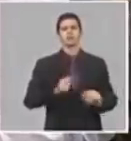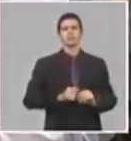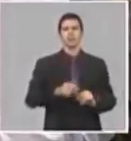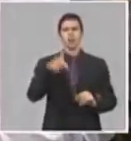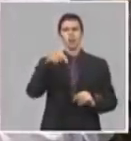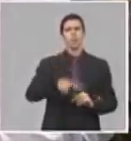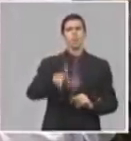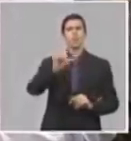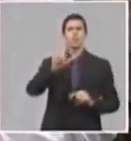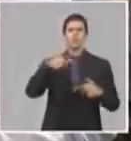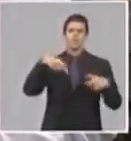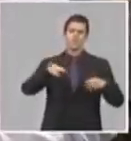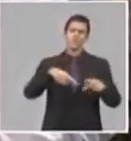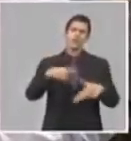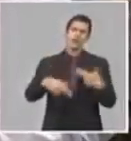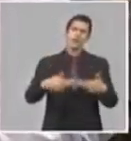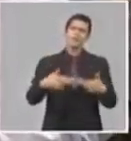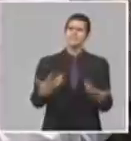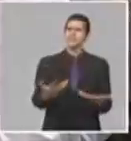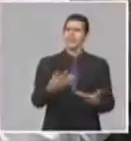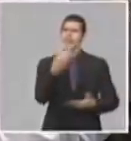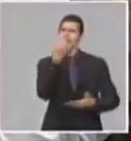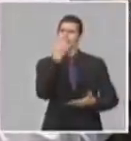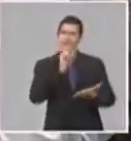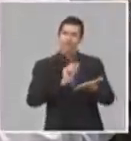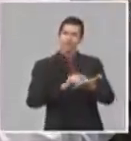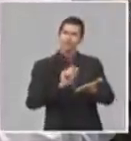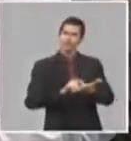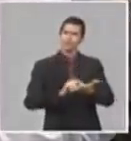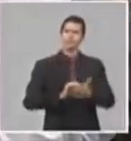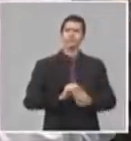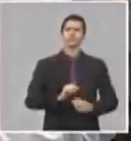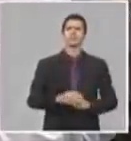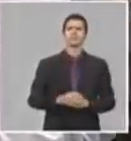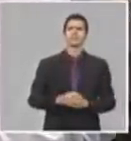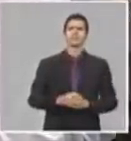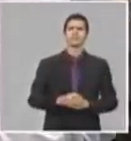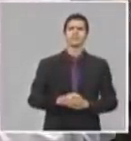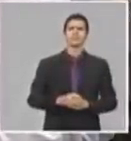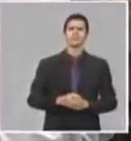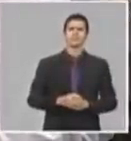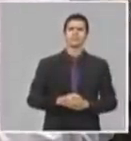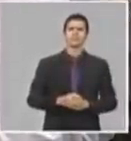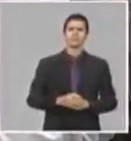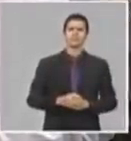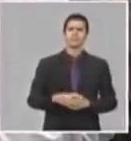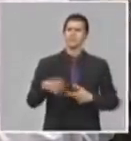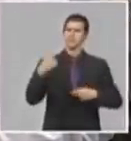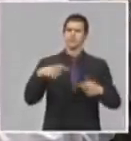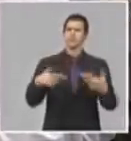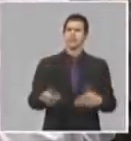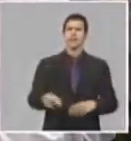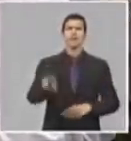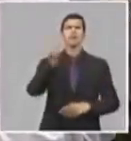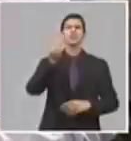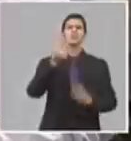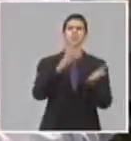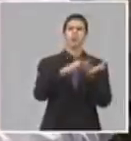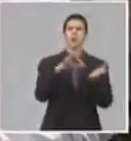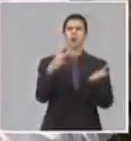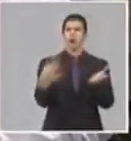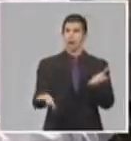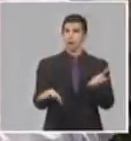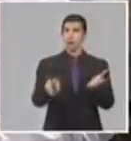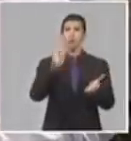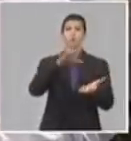de abastecimiento, o la cartilla le dicen a veces en algunas provincias, 2 libras de arroz adicionales a precios